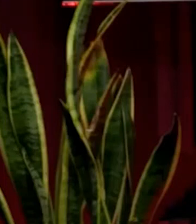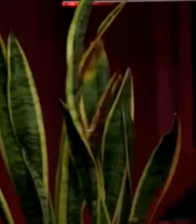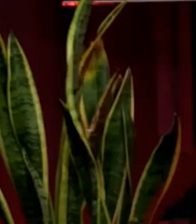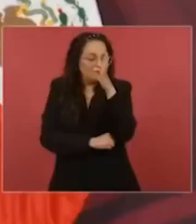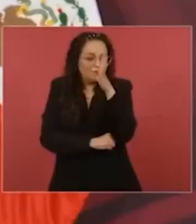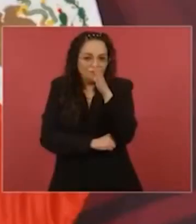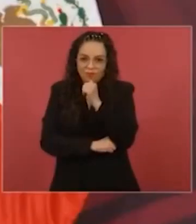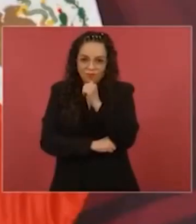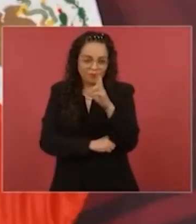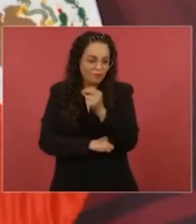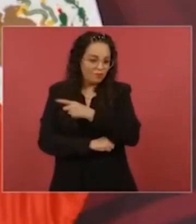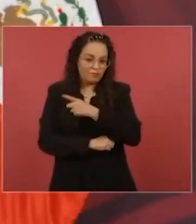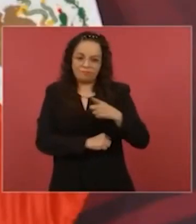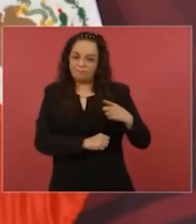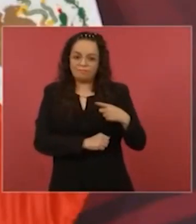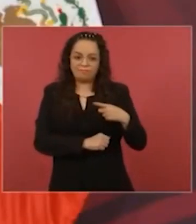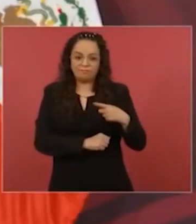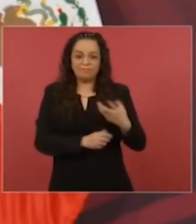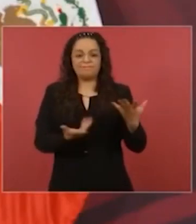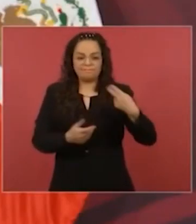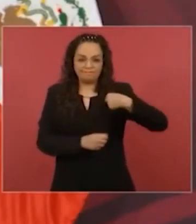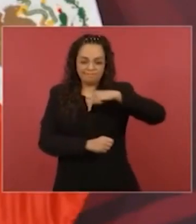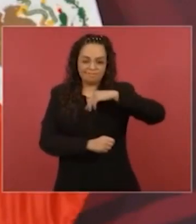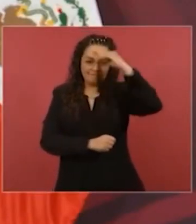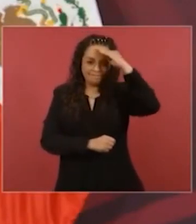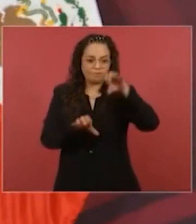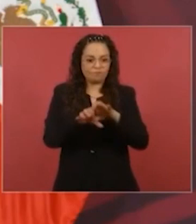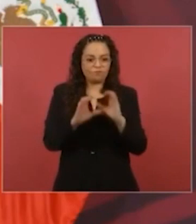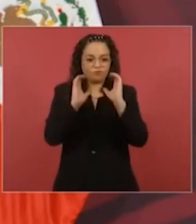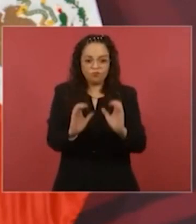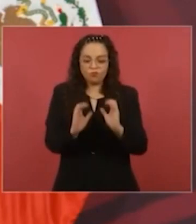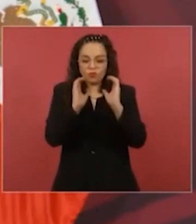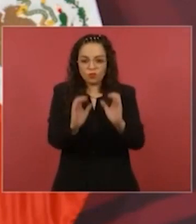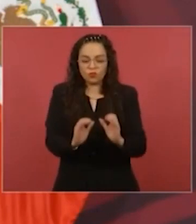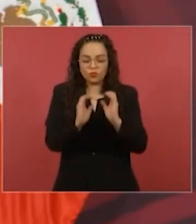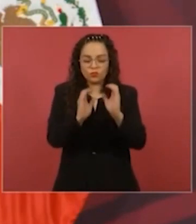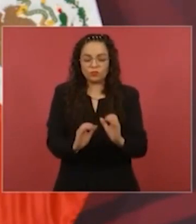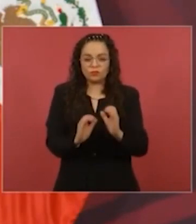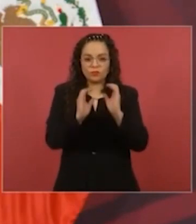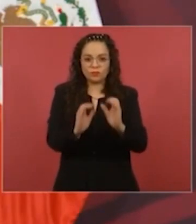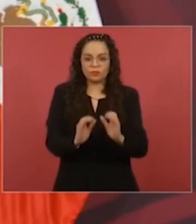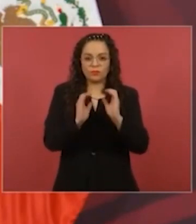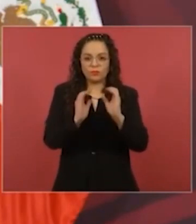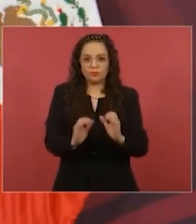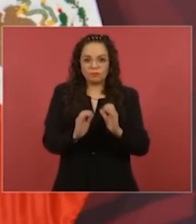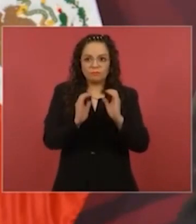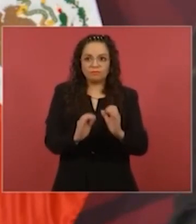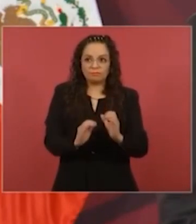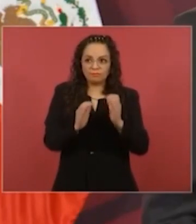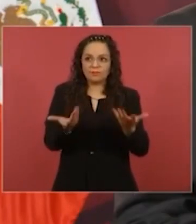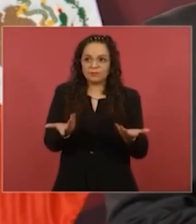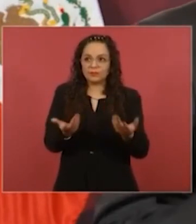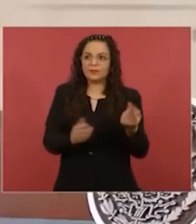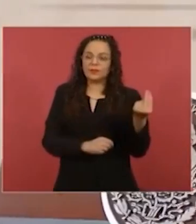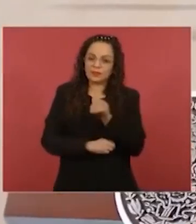semana pasada tenemos que cuidar eh que no se dé este